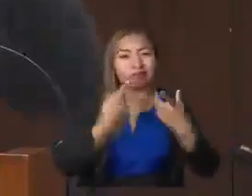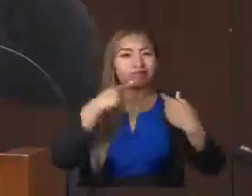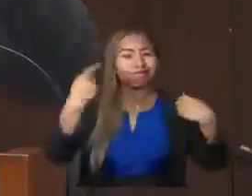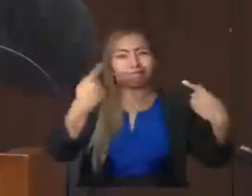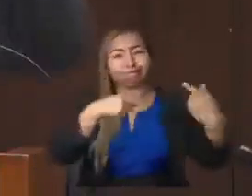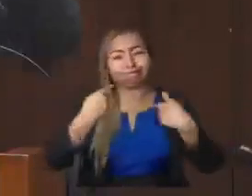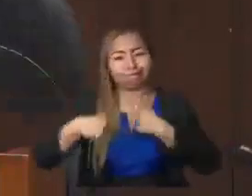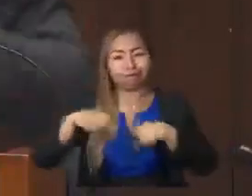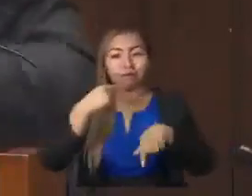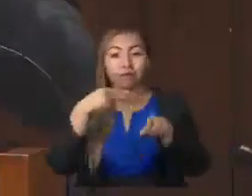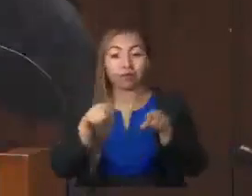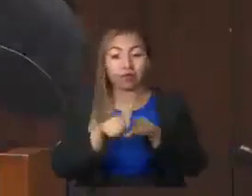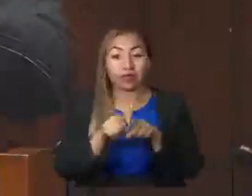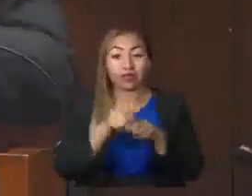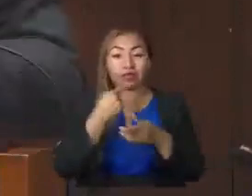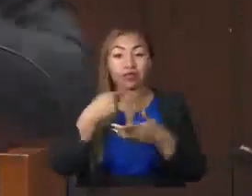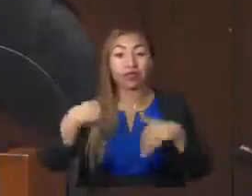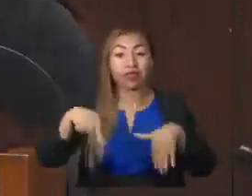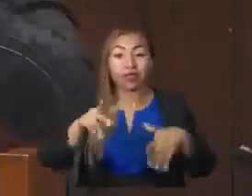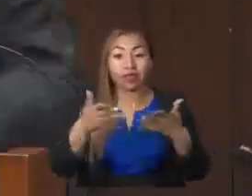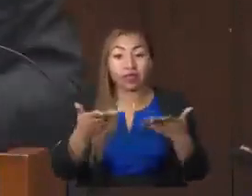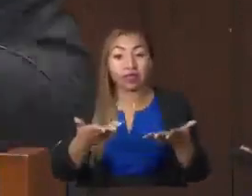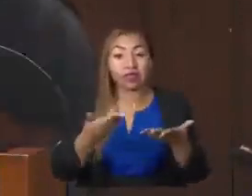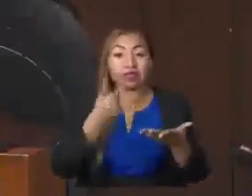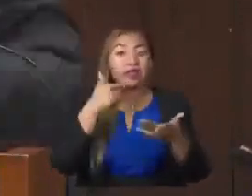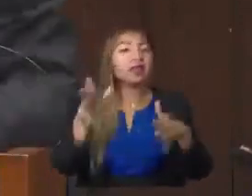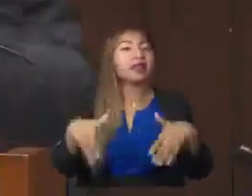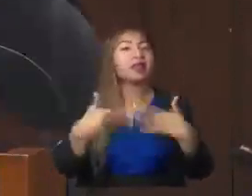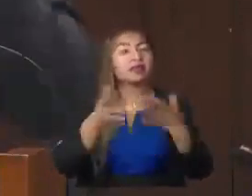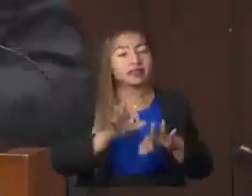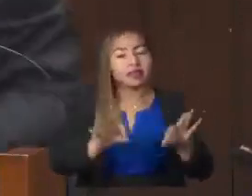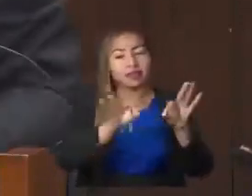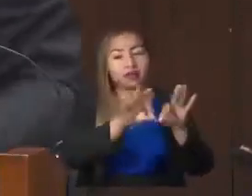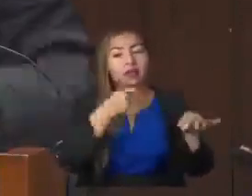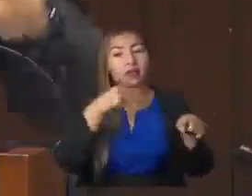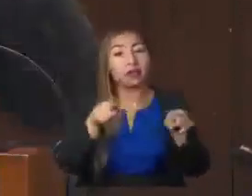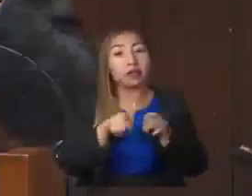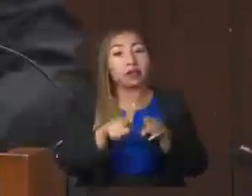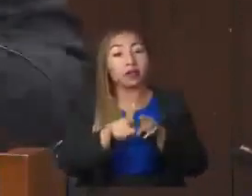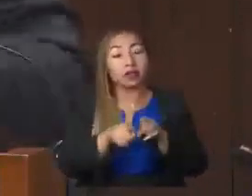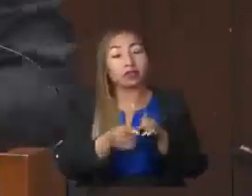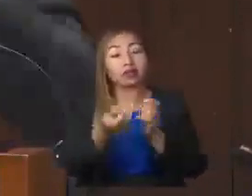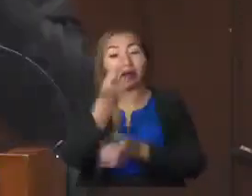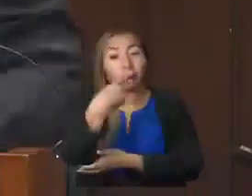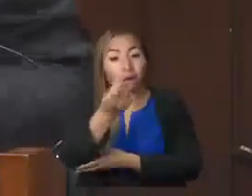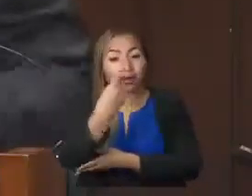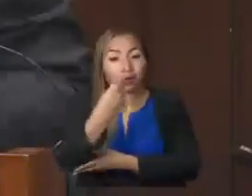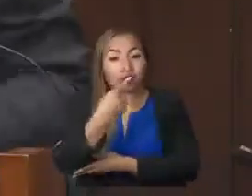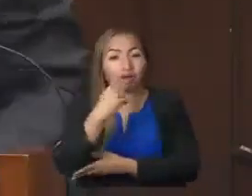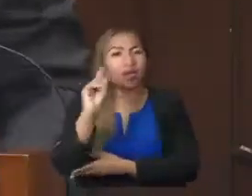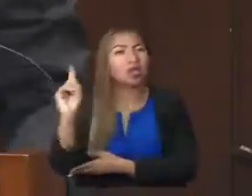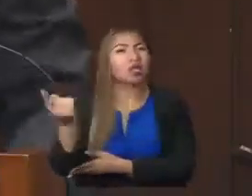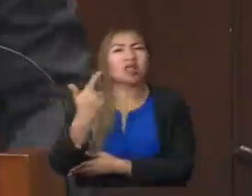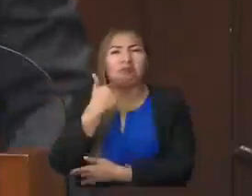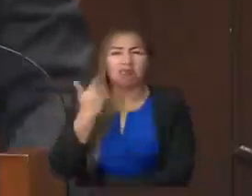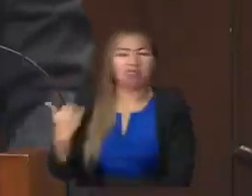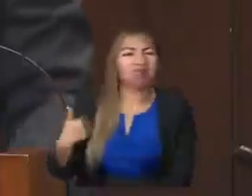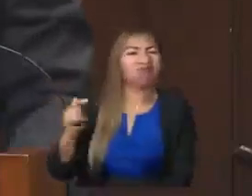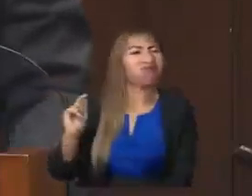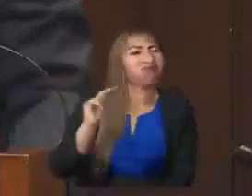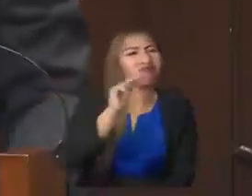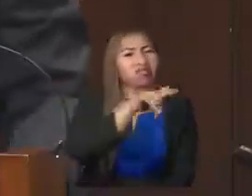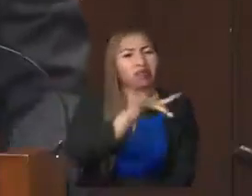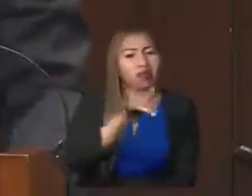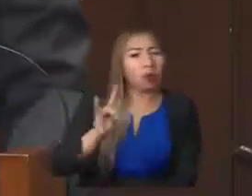que no pueda existir condiciones de inequidad en el acceso a medicamentos cuando solamente hay que viajar menos